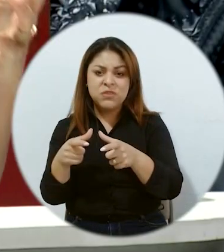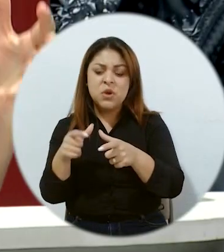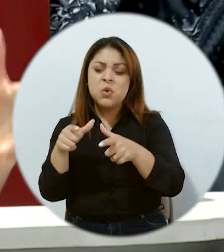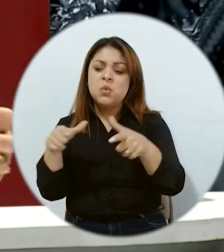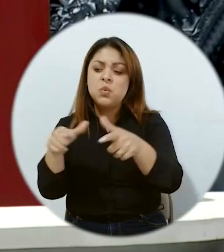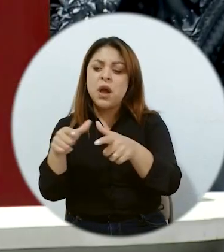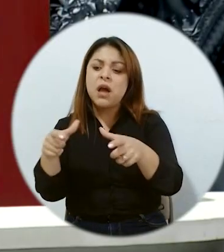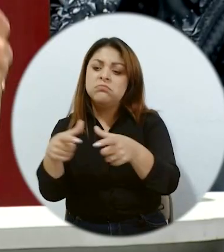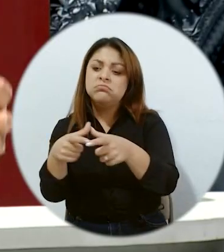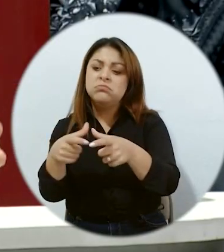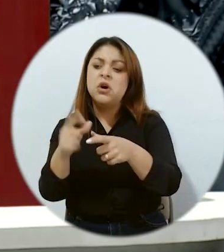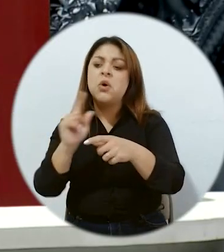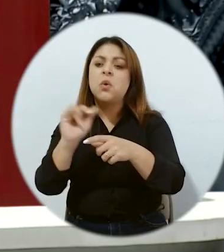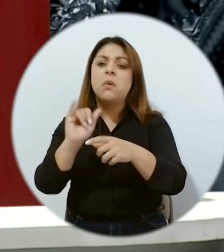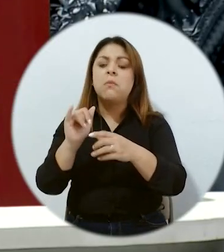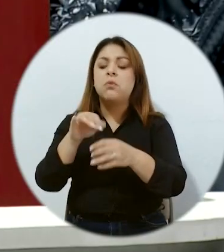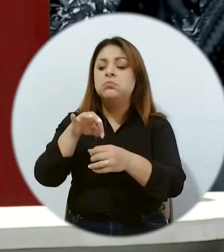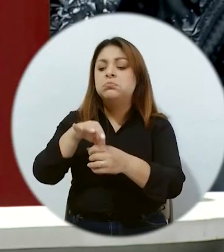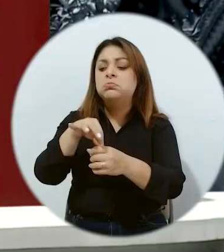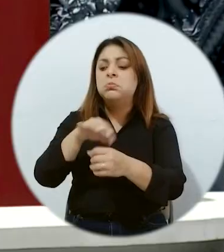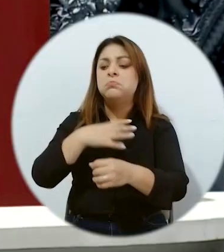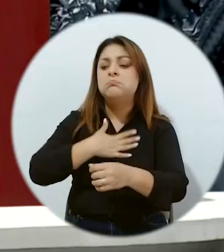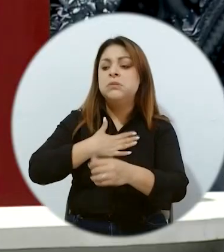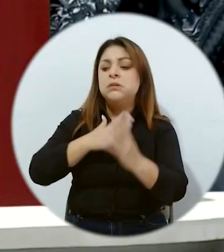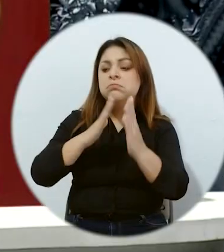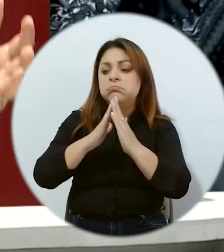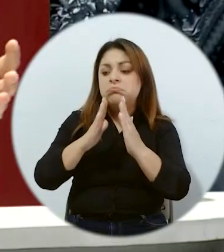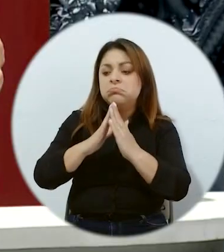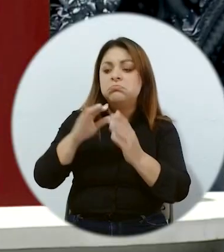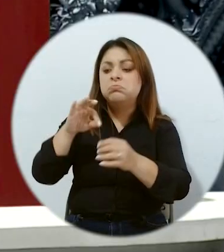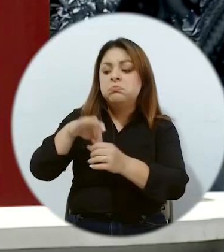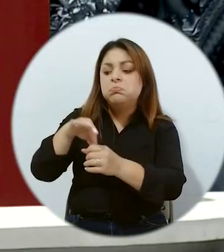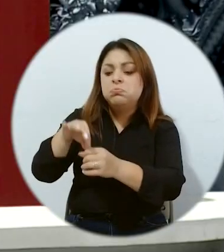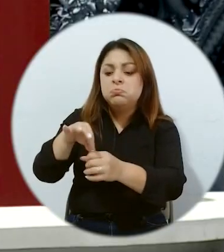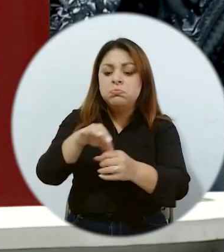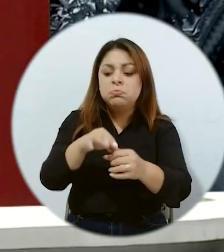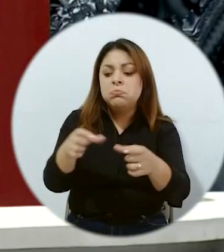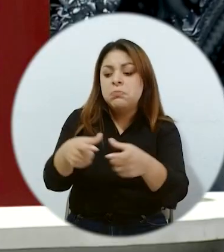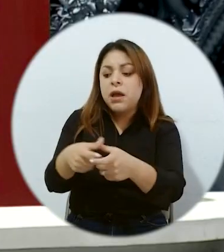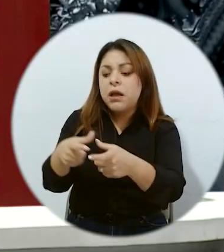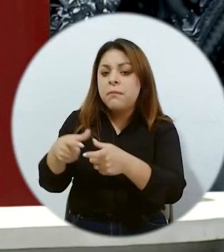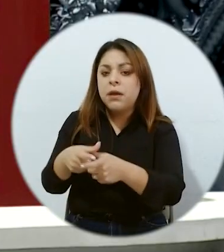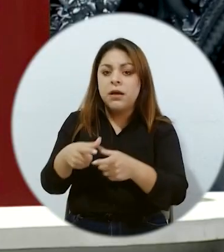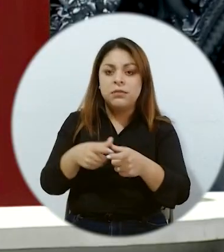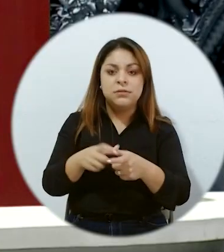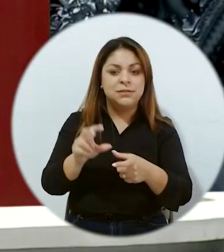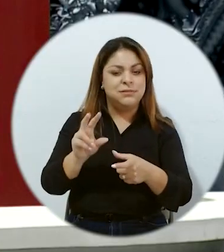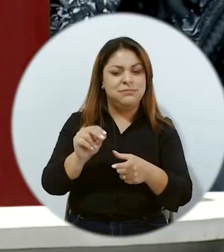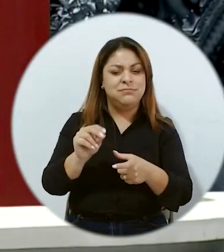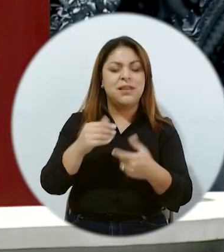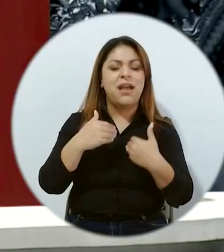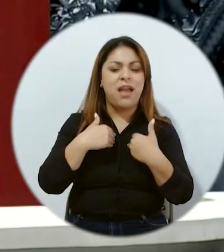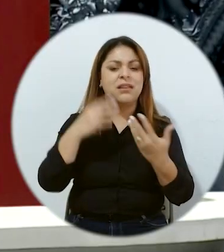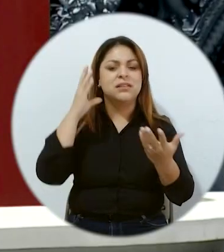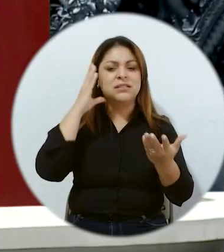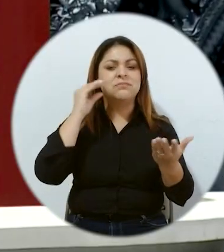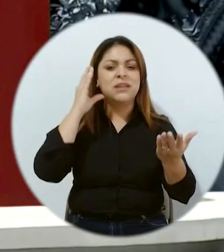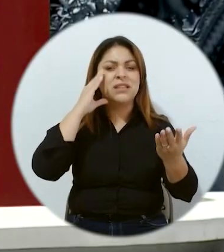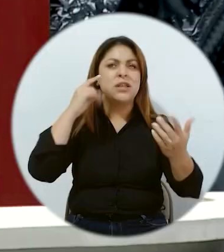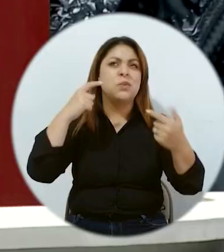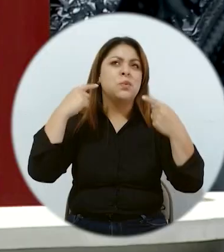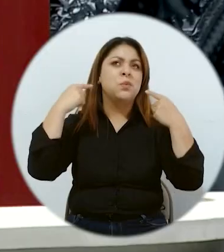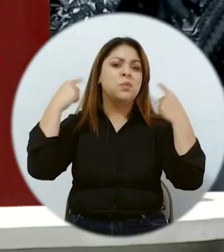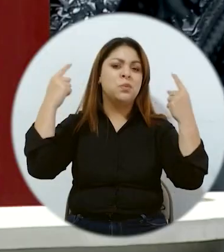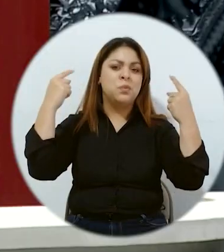es pequeñito, una huerta, que eso no se puede escalar, las experiencias exitosas